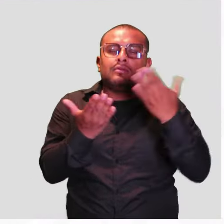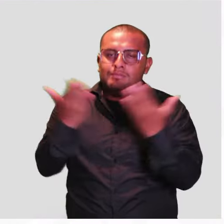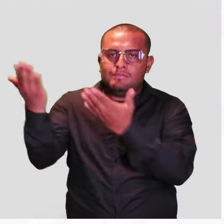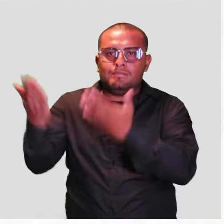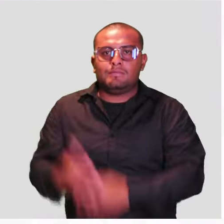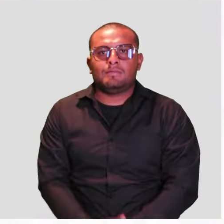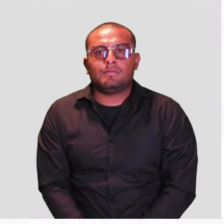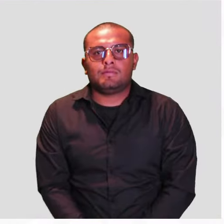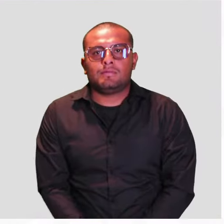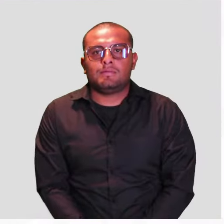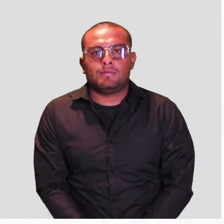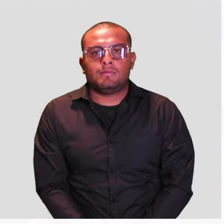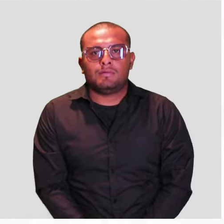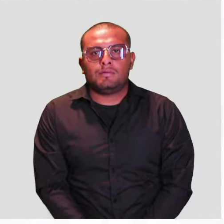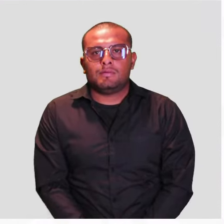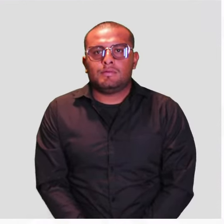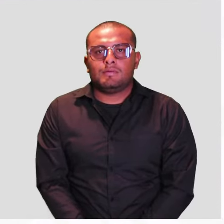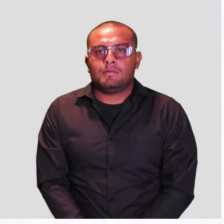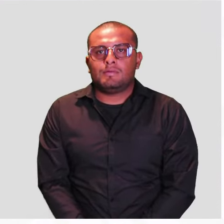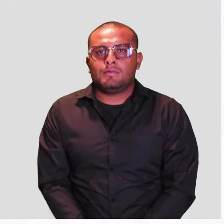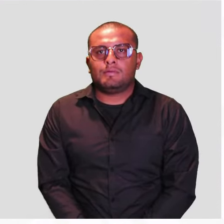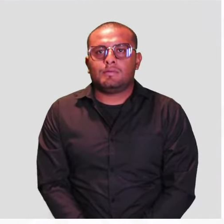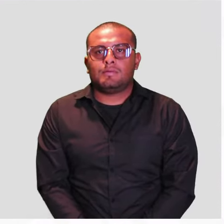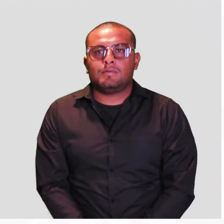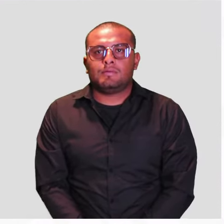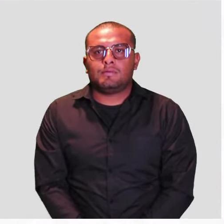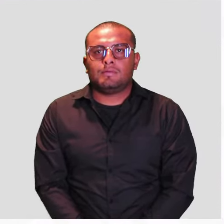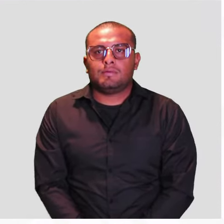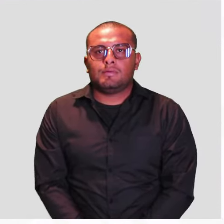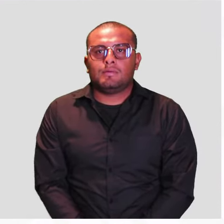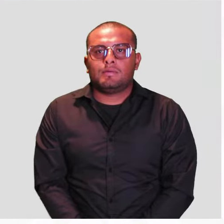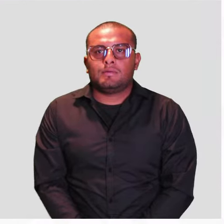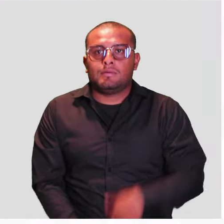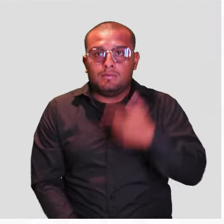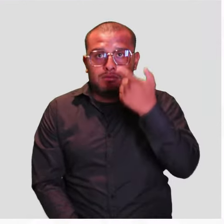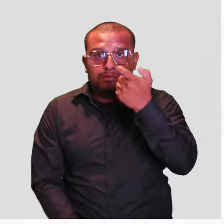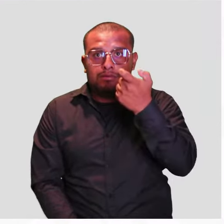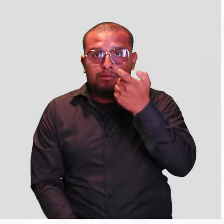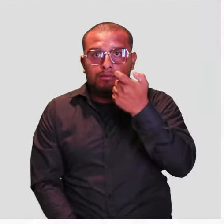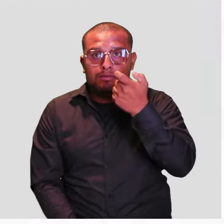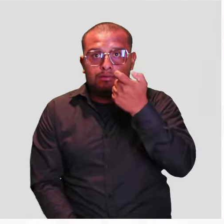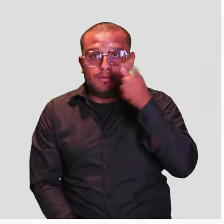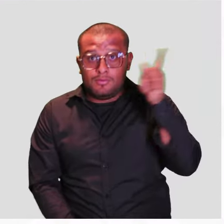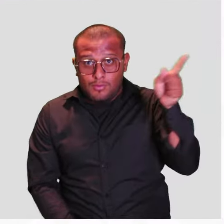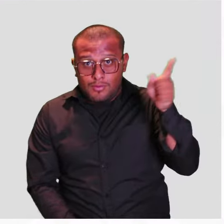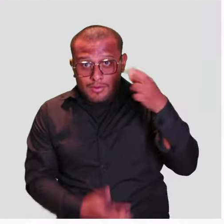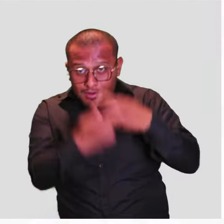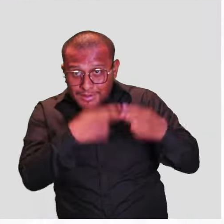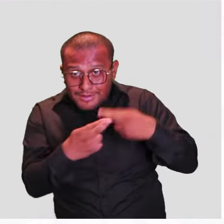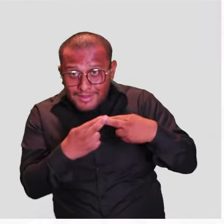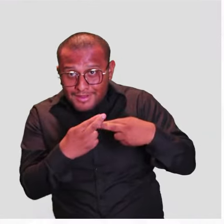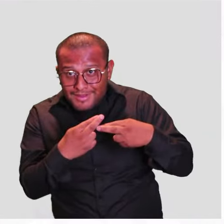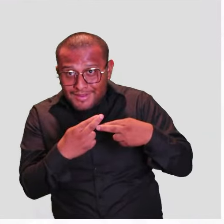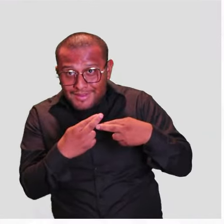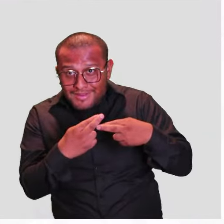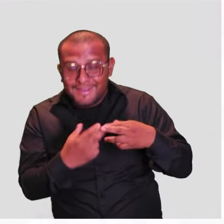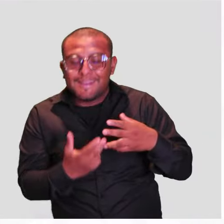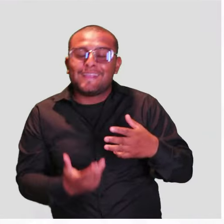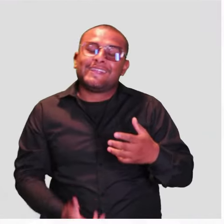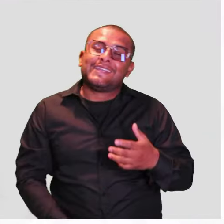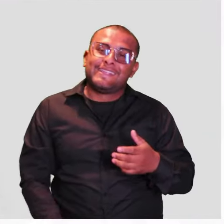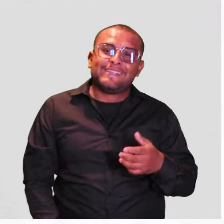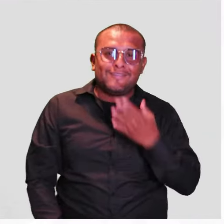adelante. O sea, el dinero no lo vas a regresar. Muy bien.